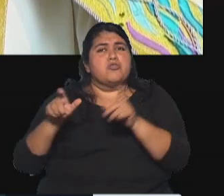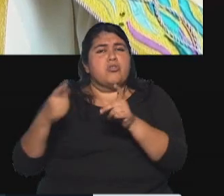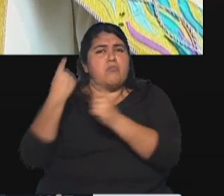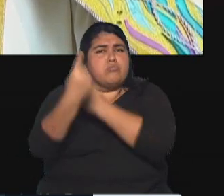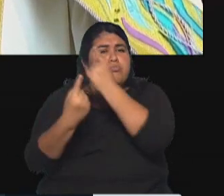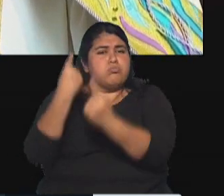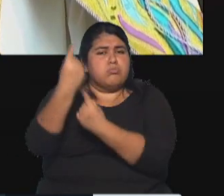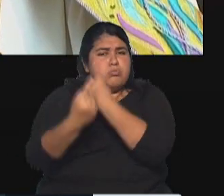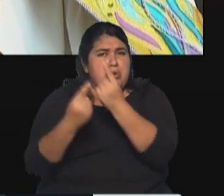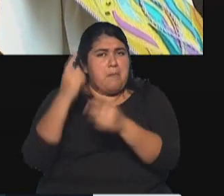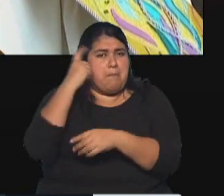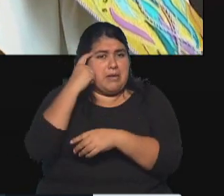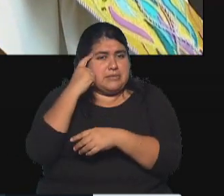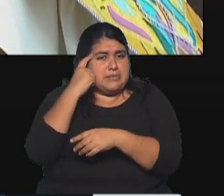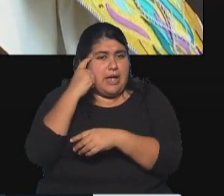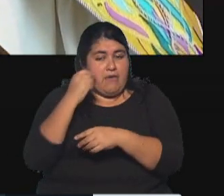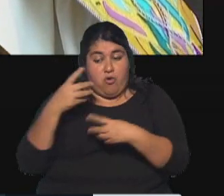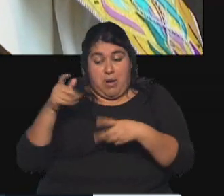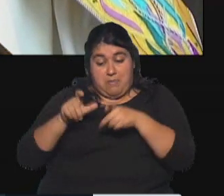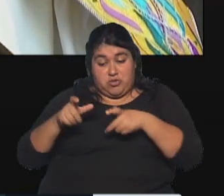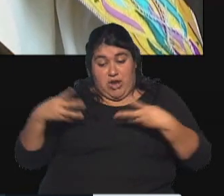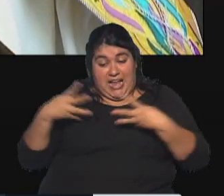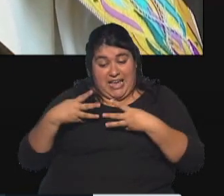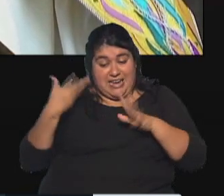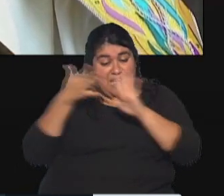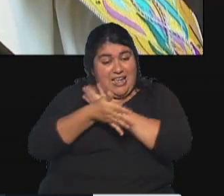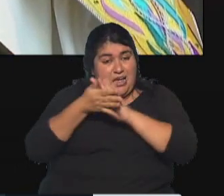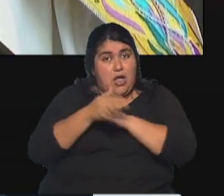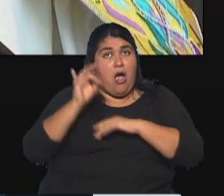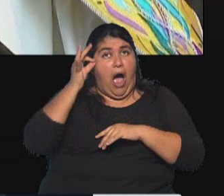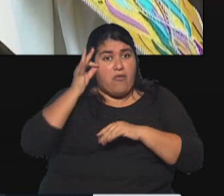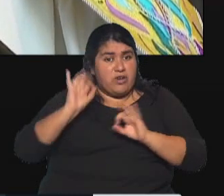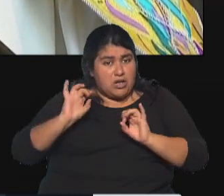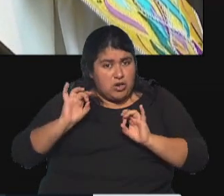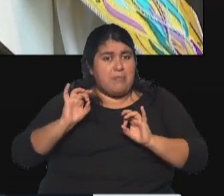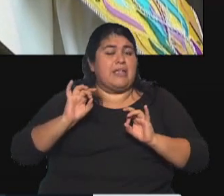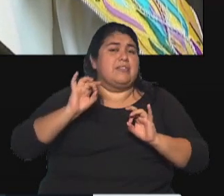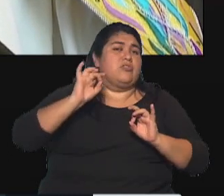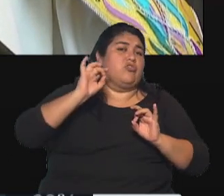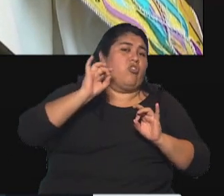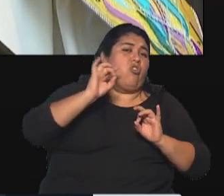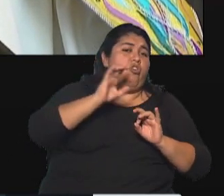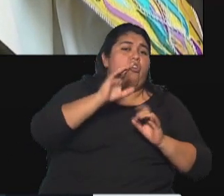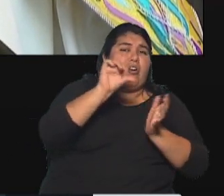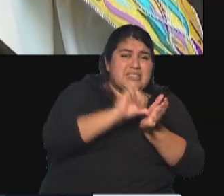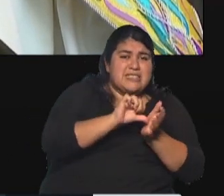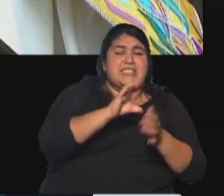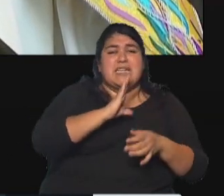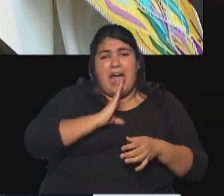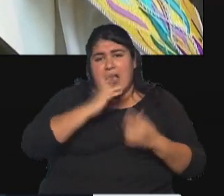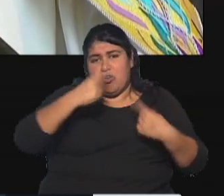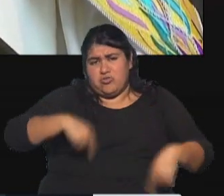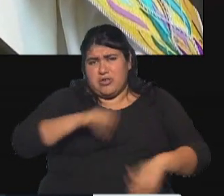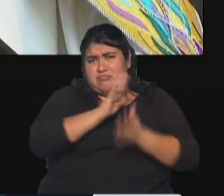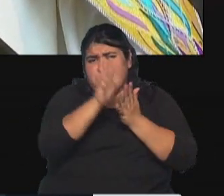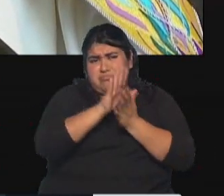que transformarse en esto. Los inmigrantes tienen que huir de la guerra. Y no solo de África, sino también de Medio Oriente, Siria, Irán, Irak. Son la mayor